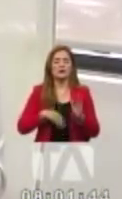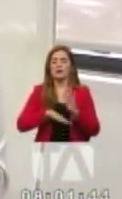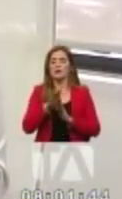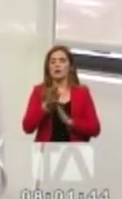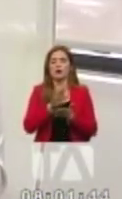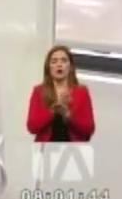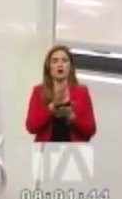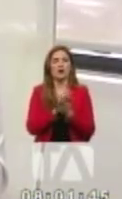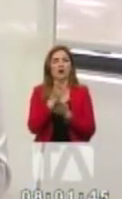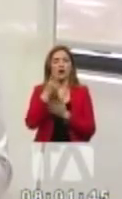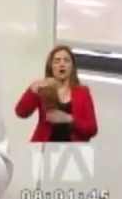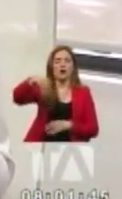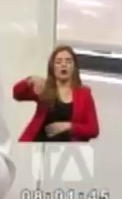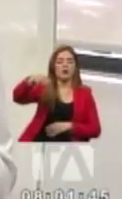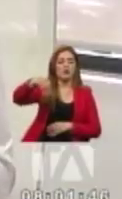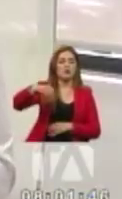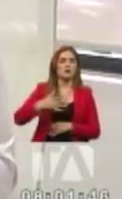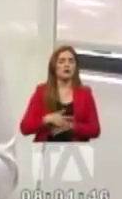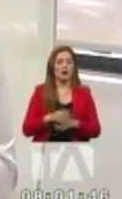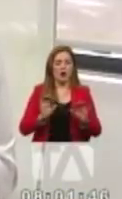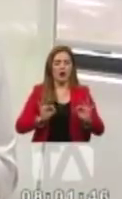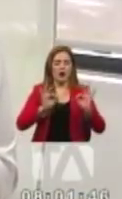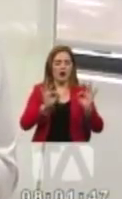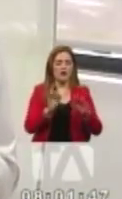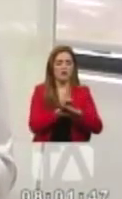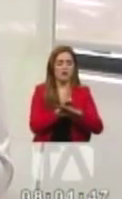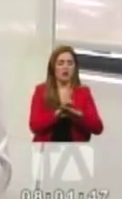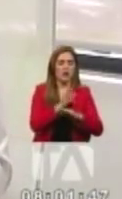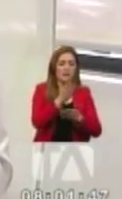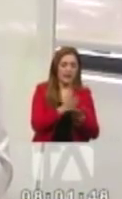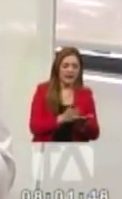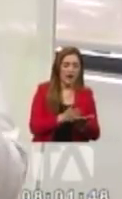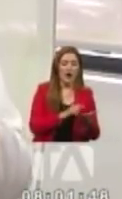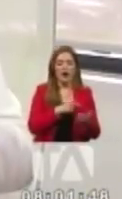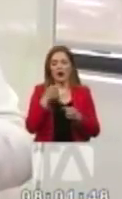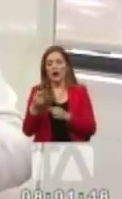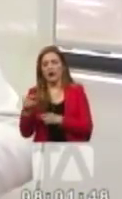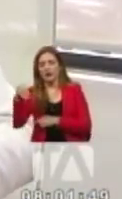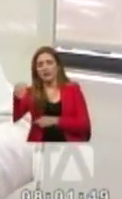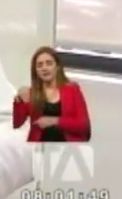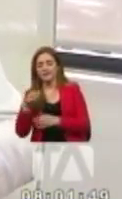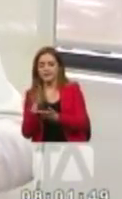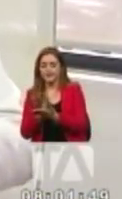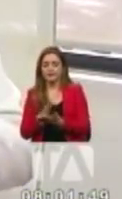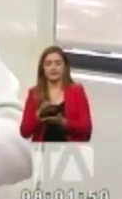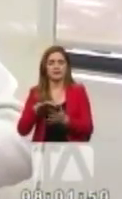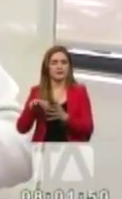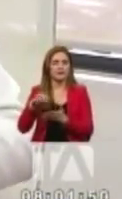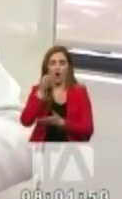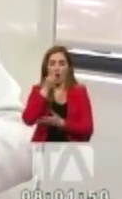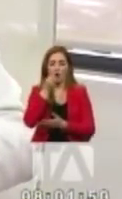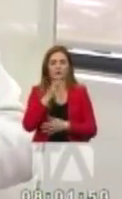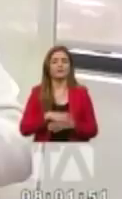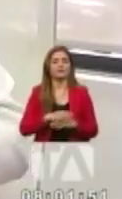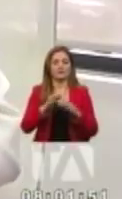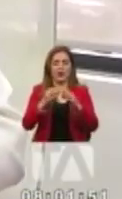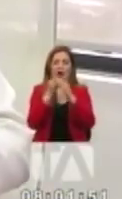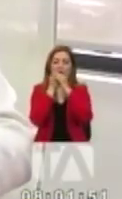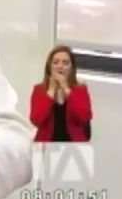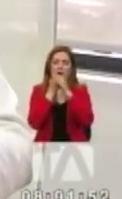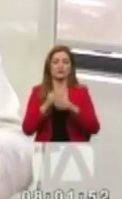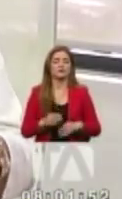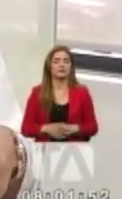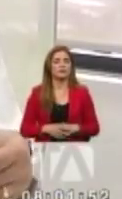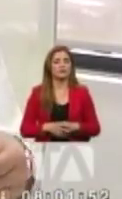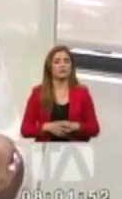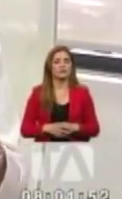tenemos dos recreos toda esta lonchera podría ser utilizada dentro de dos recreos aquí tenemos por ejemplo un sandwich y preparado